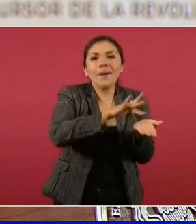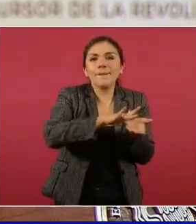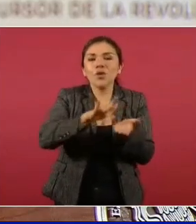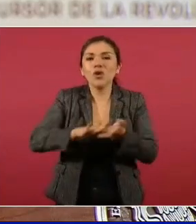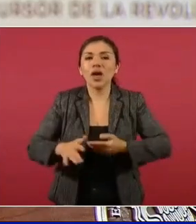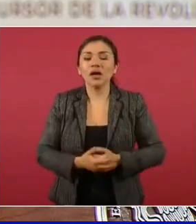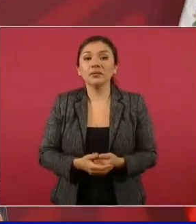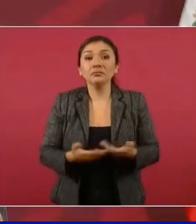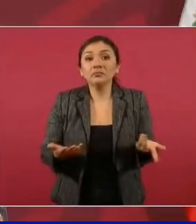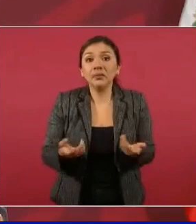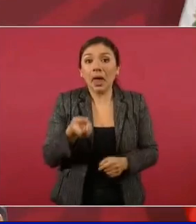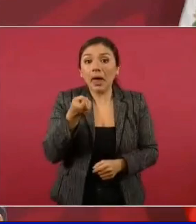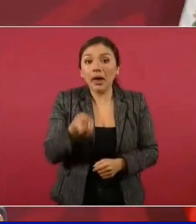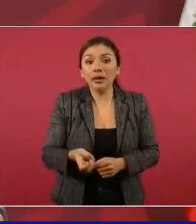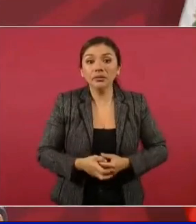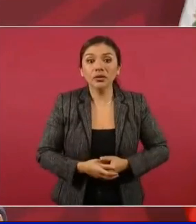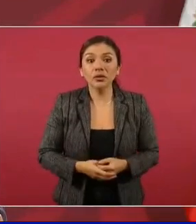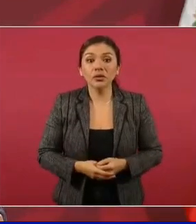Y así